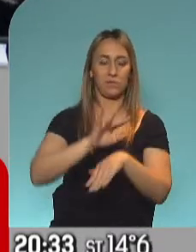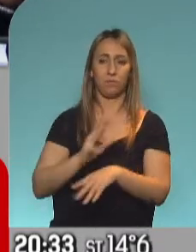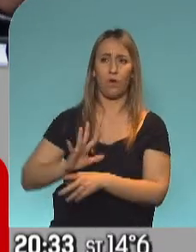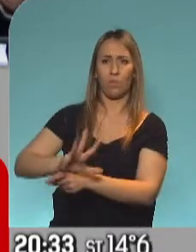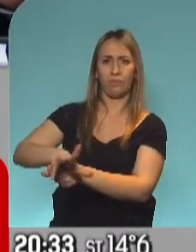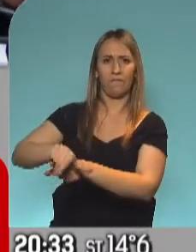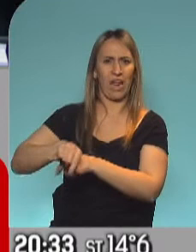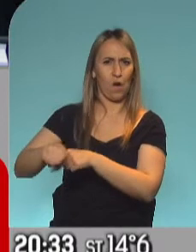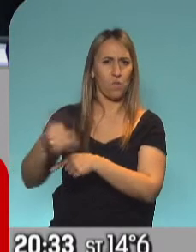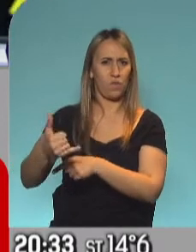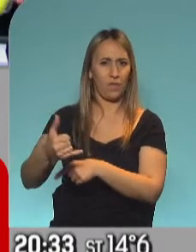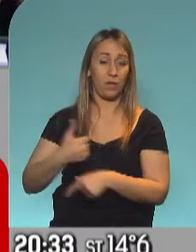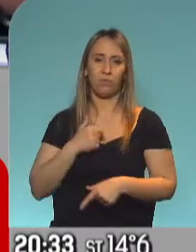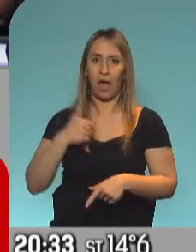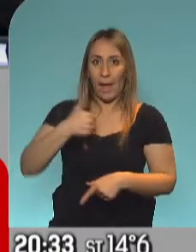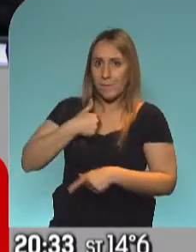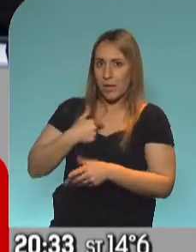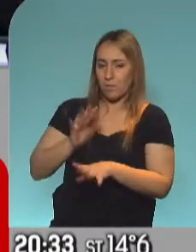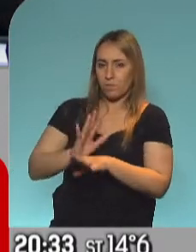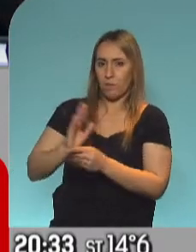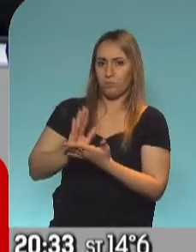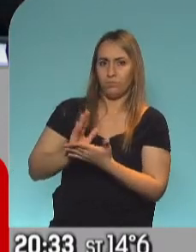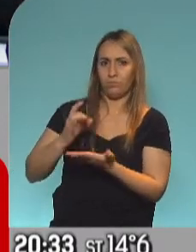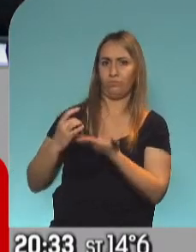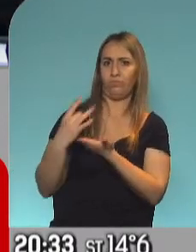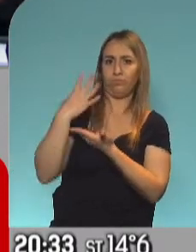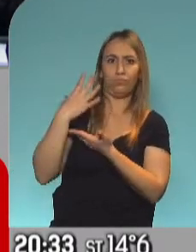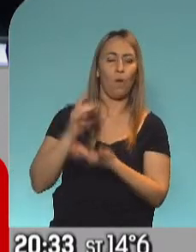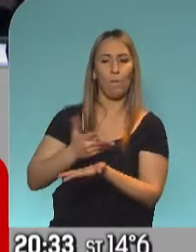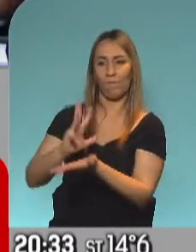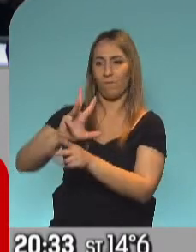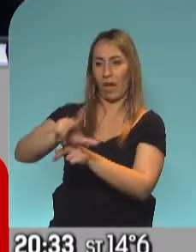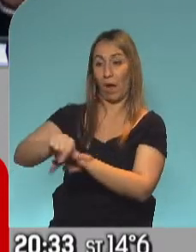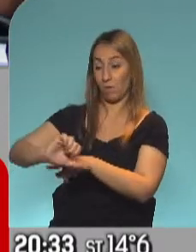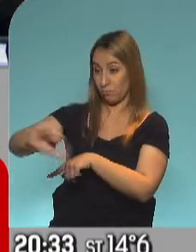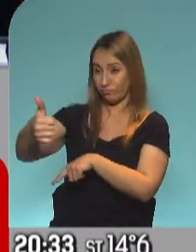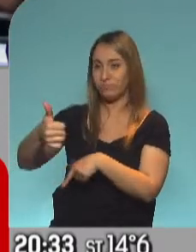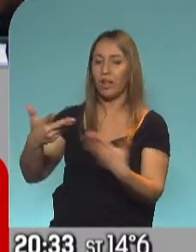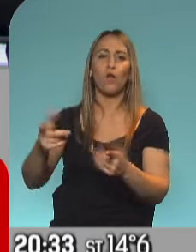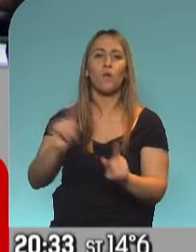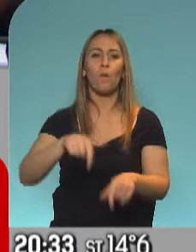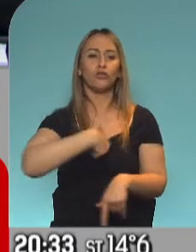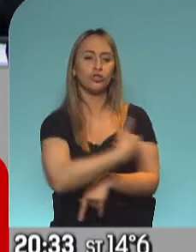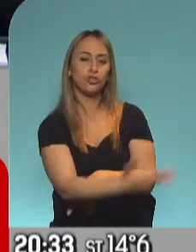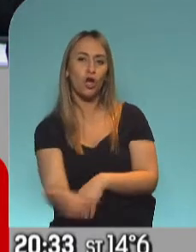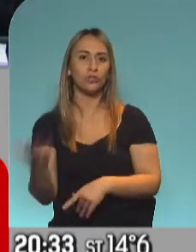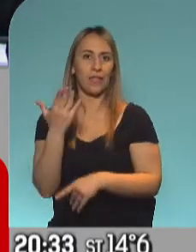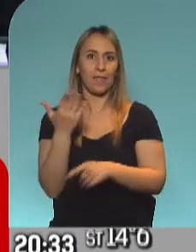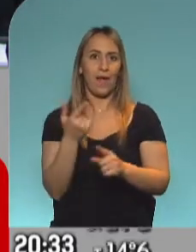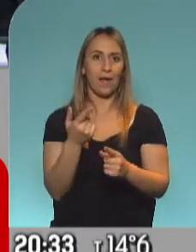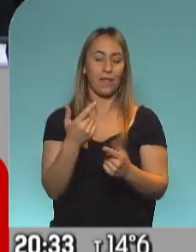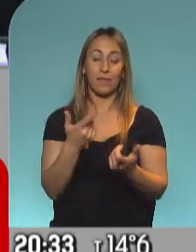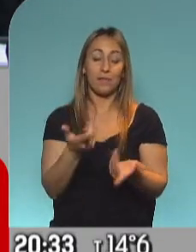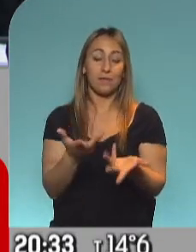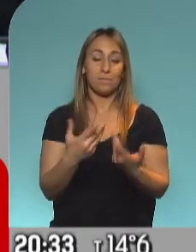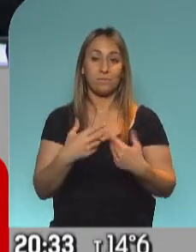le permita decir: a mí me corrieron por el fraude y no porque la mayoría de los estadounidenses y los ciudadanos me dijeron que no querían